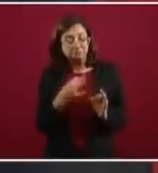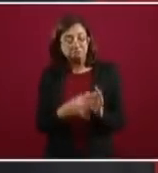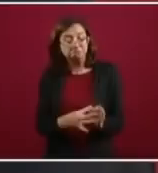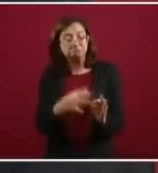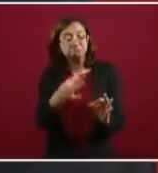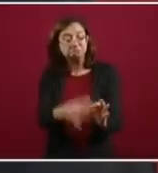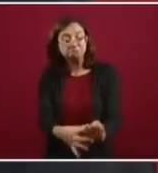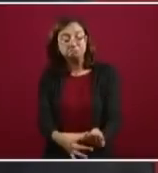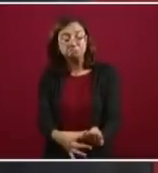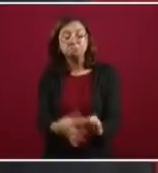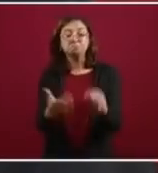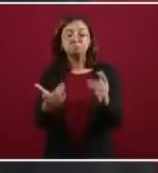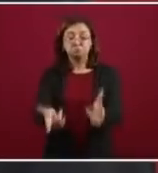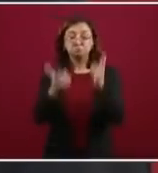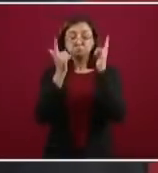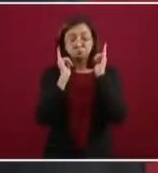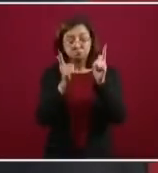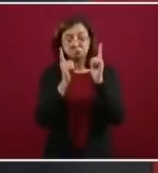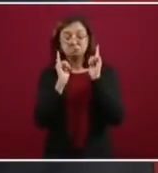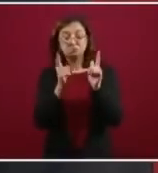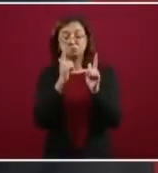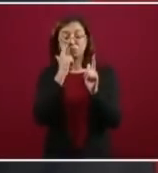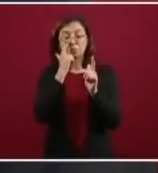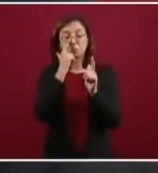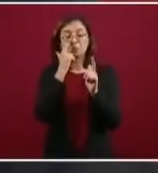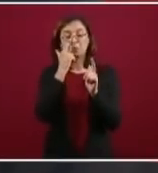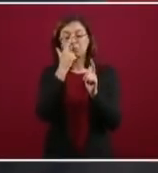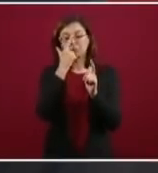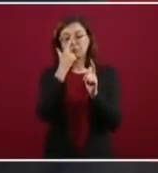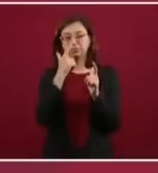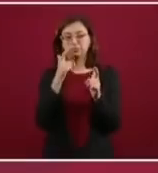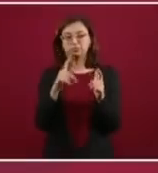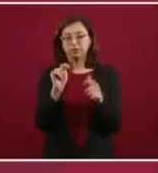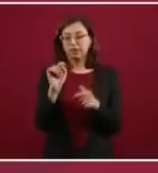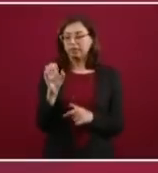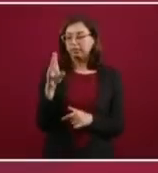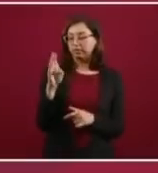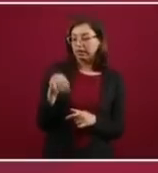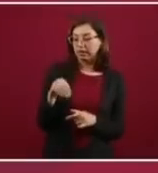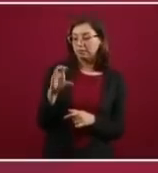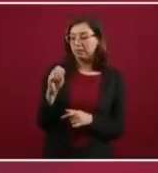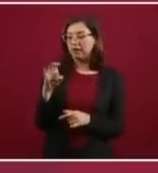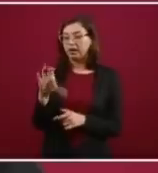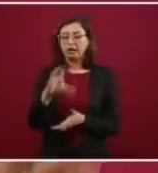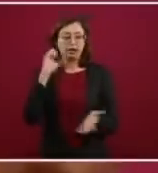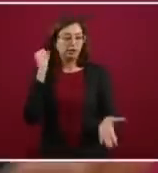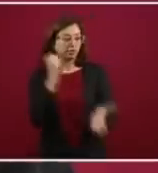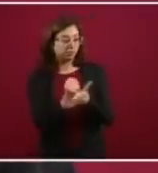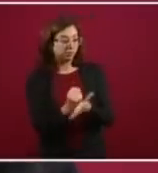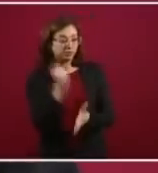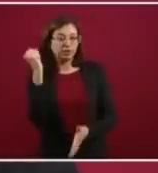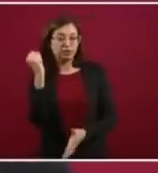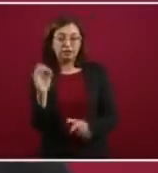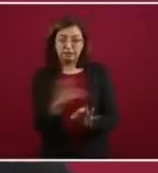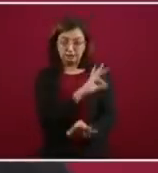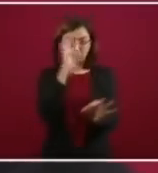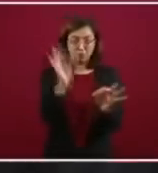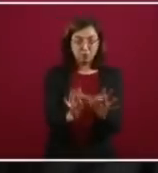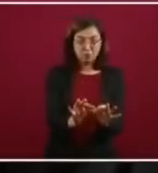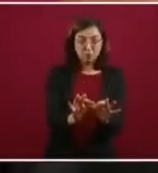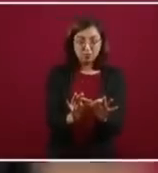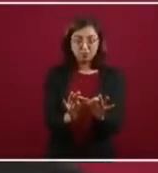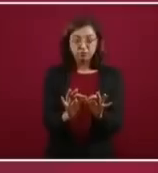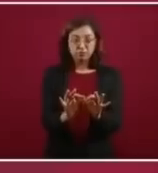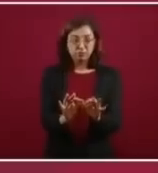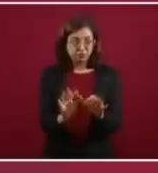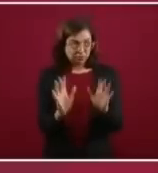esperemos el resultado de la aprobación del tratado. Pasando eso,